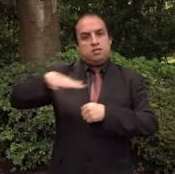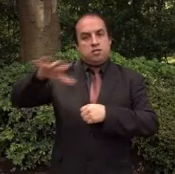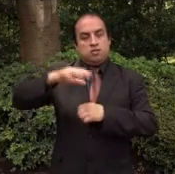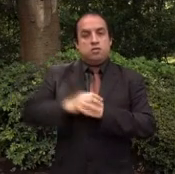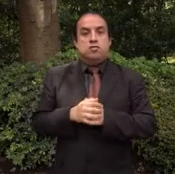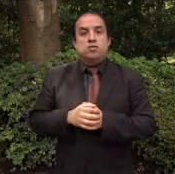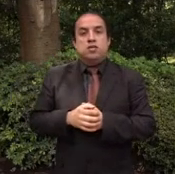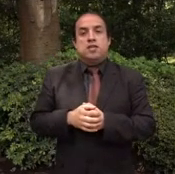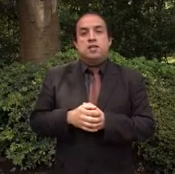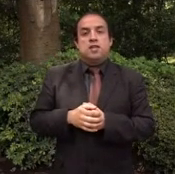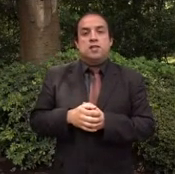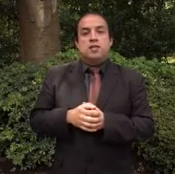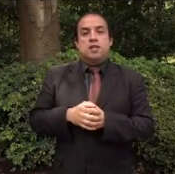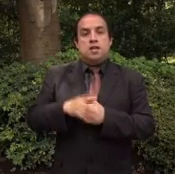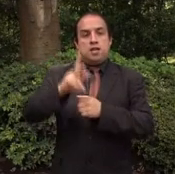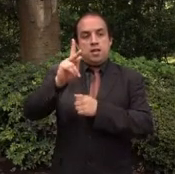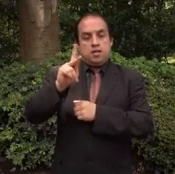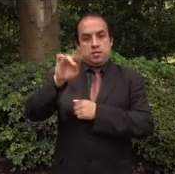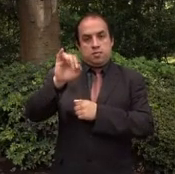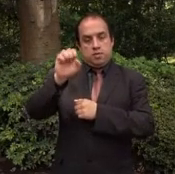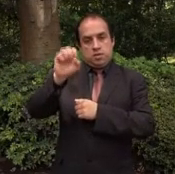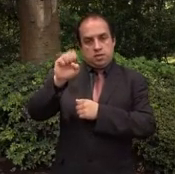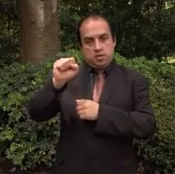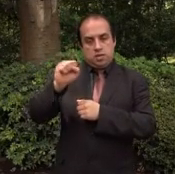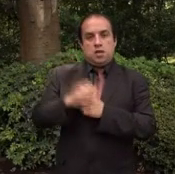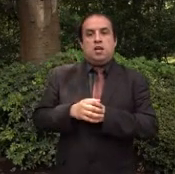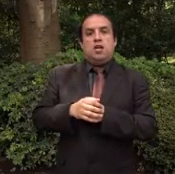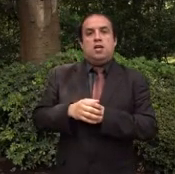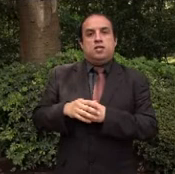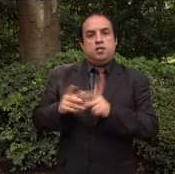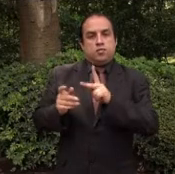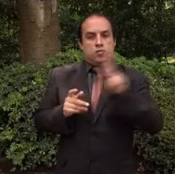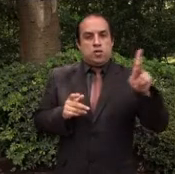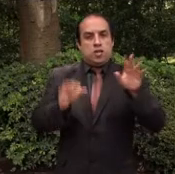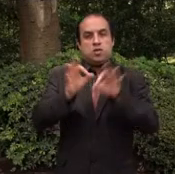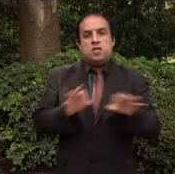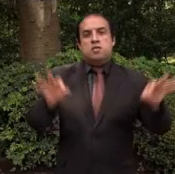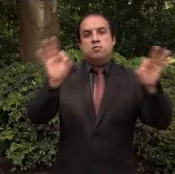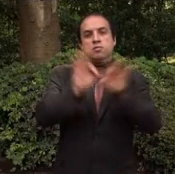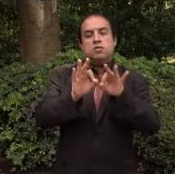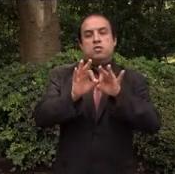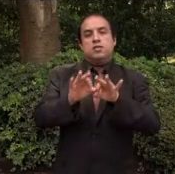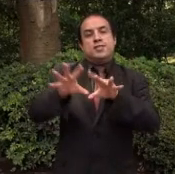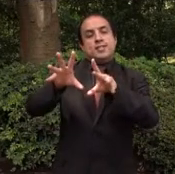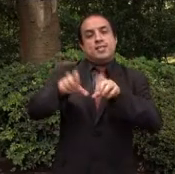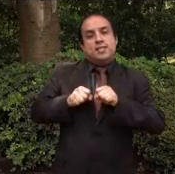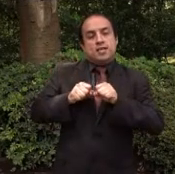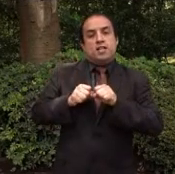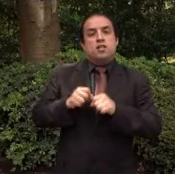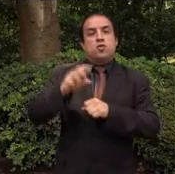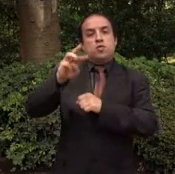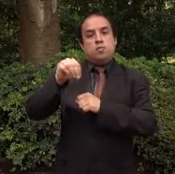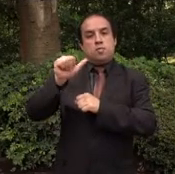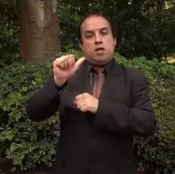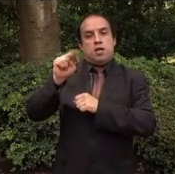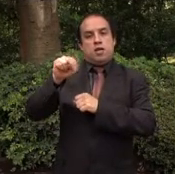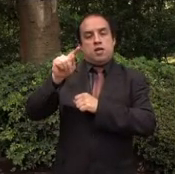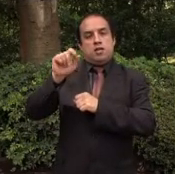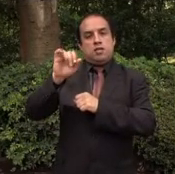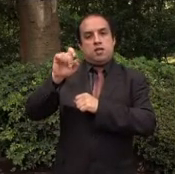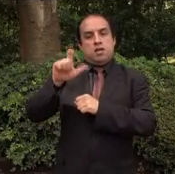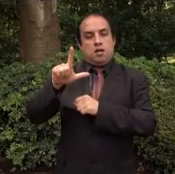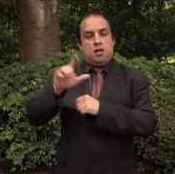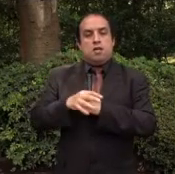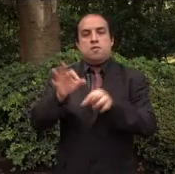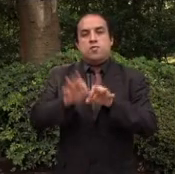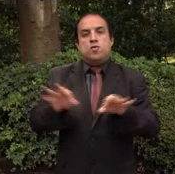las presas del Poniente, que son fundamentales, el rescate de un manantial fundamental que entra a la